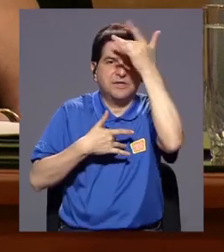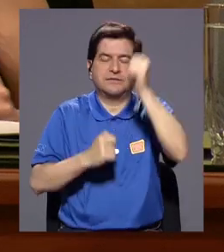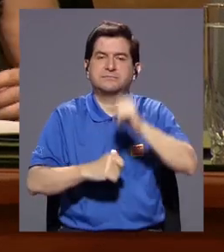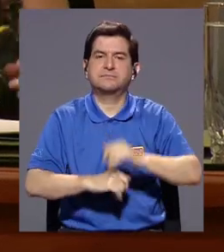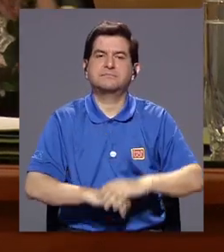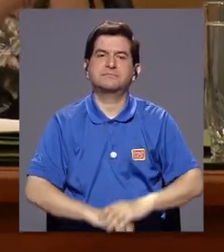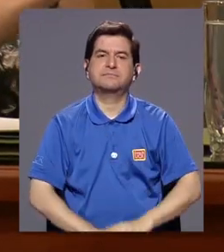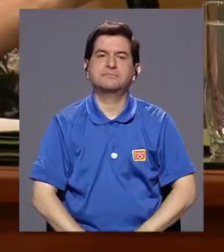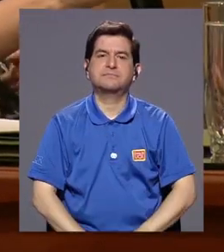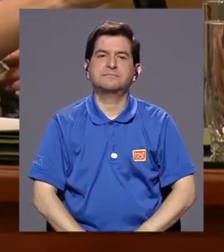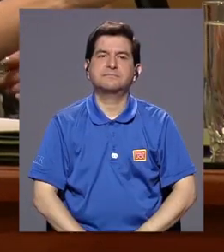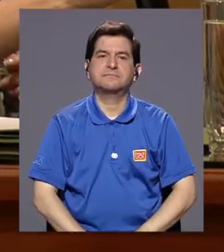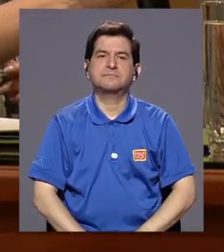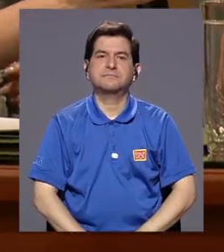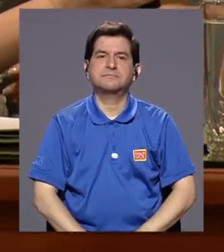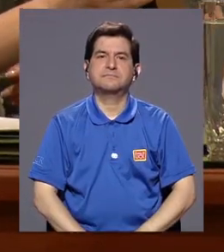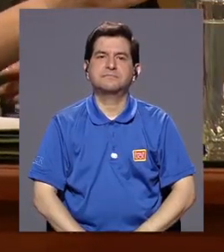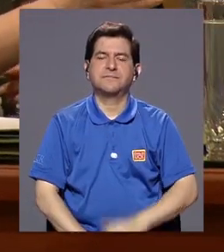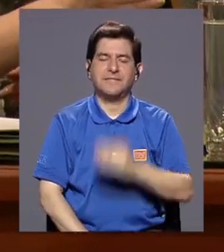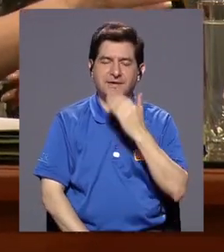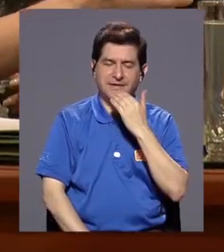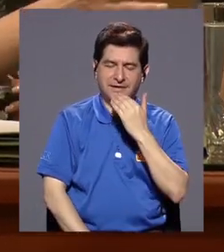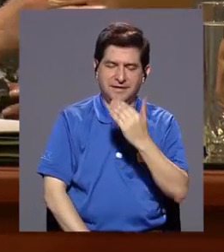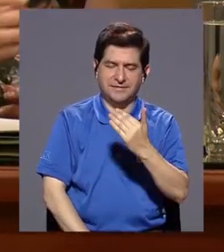Muchísimas gracias.